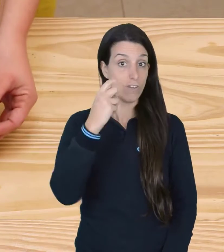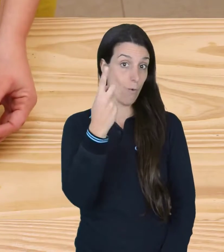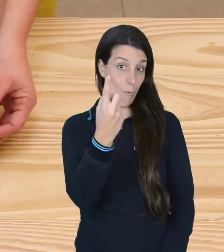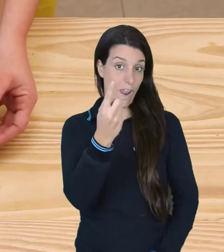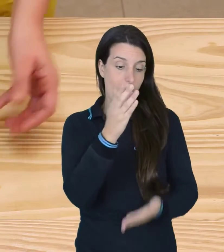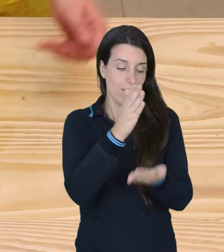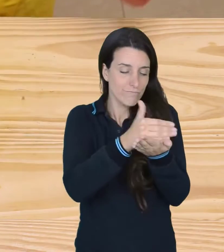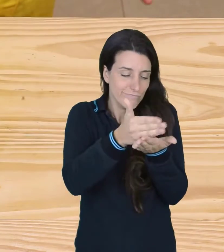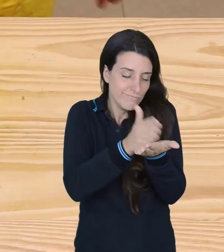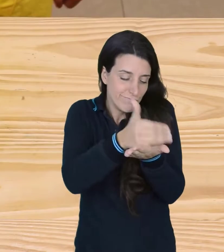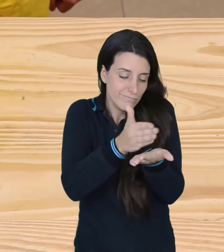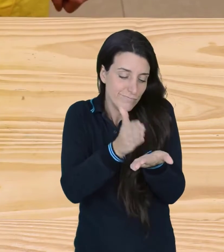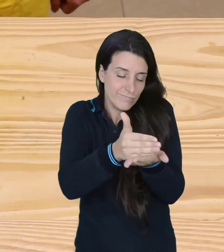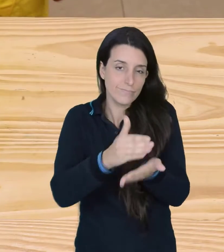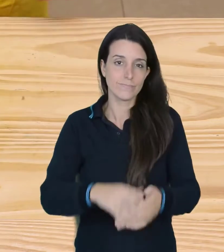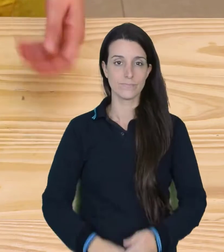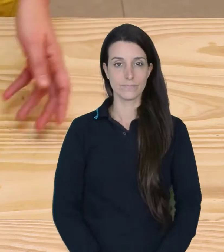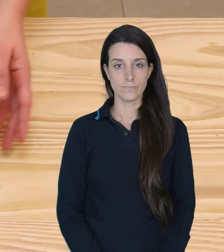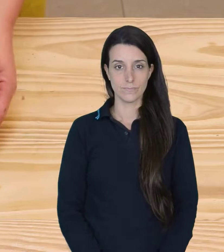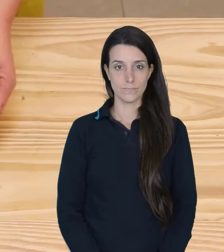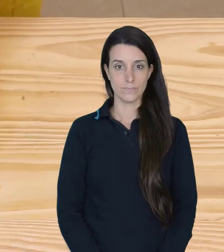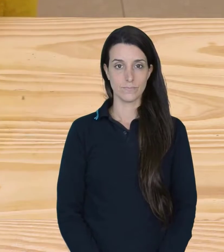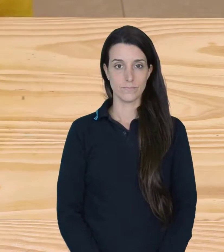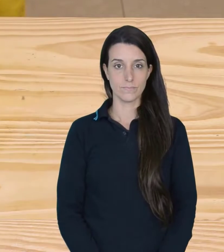una cebolla picada,